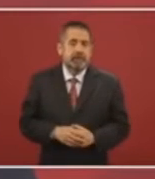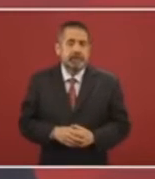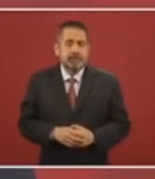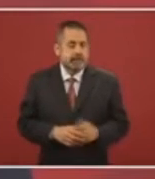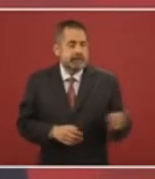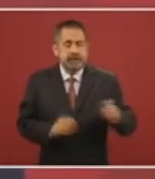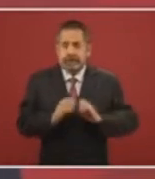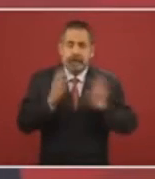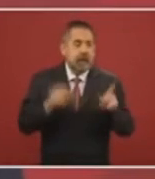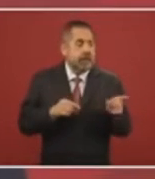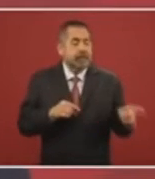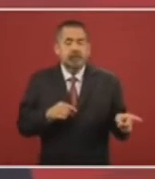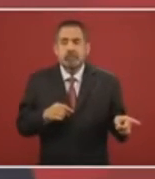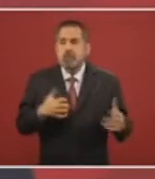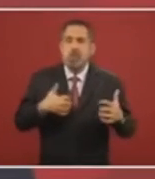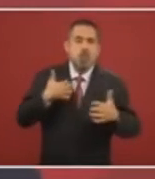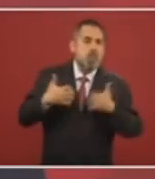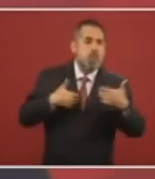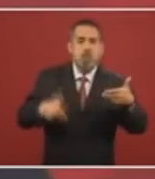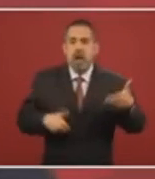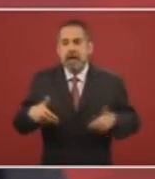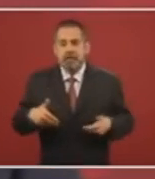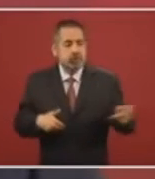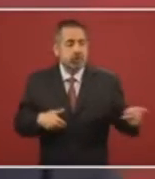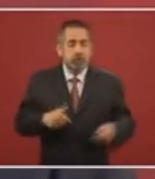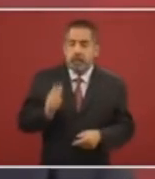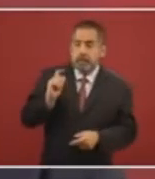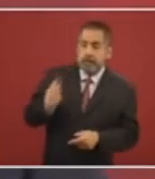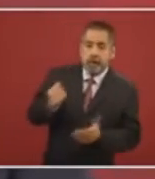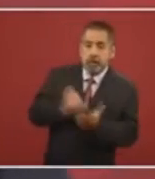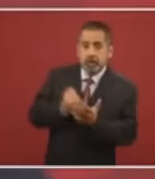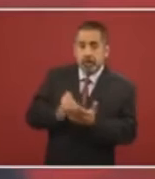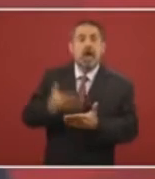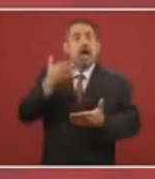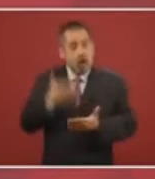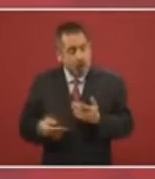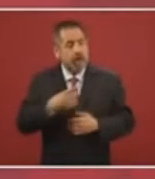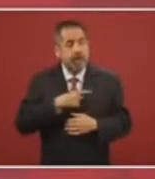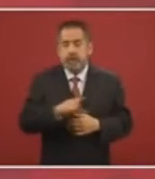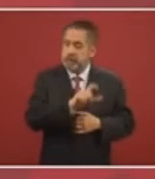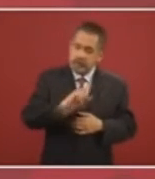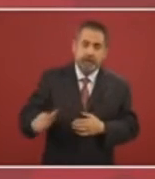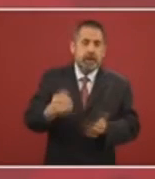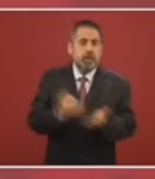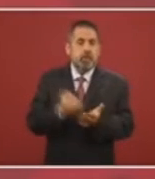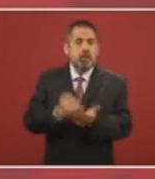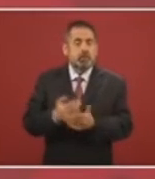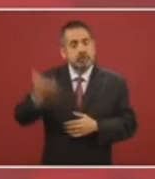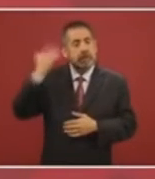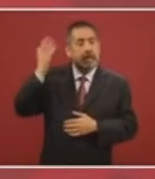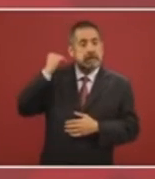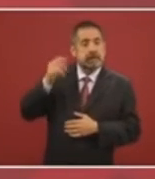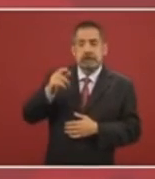¿Cómo no van a estar molestos si no pagaban impuestos? Se les devolvían los impuestos.